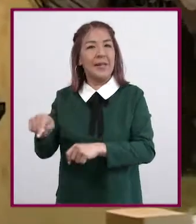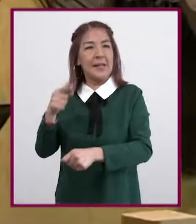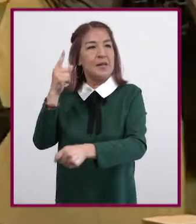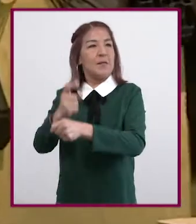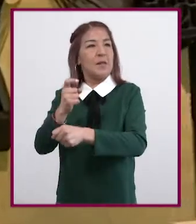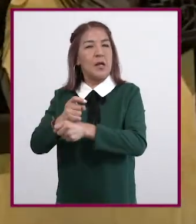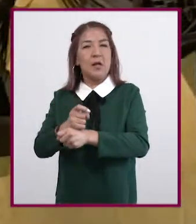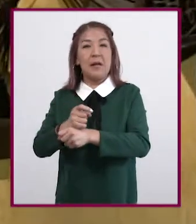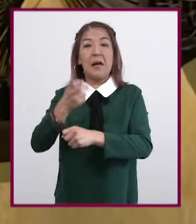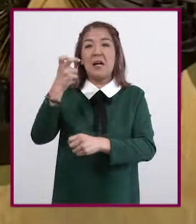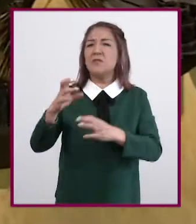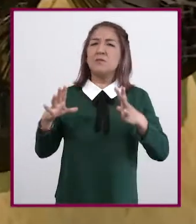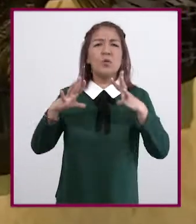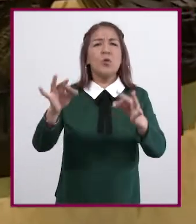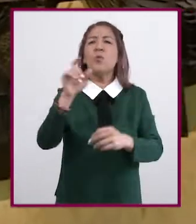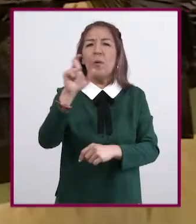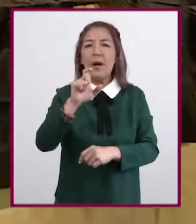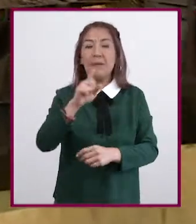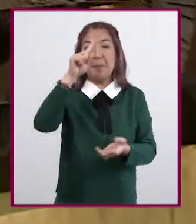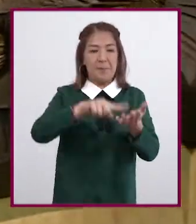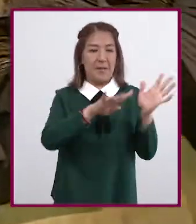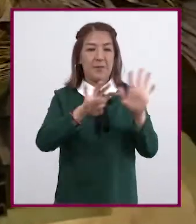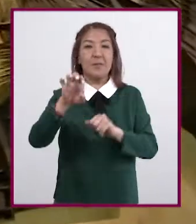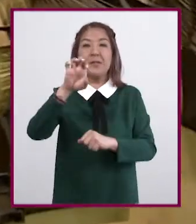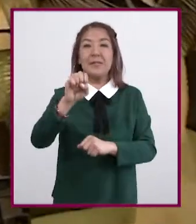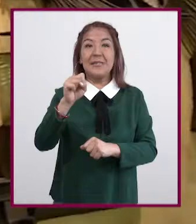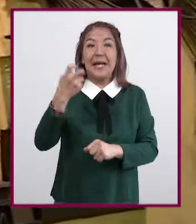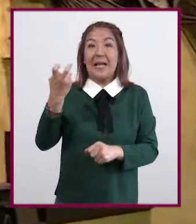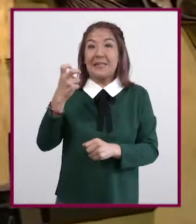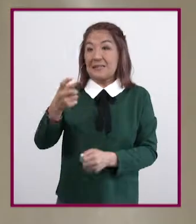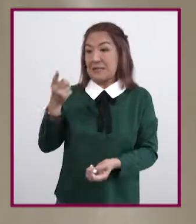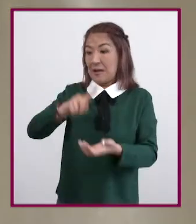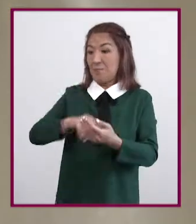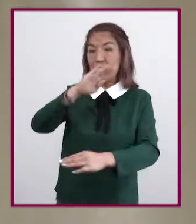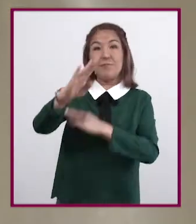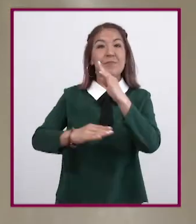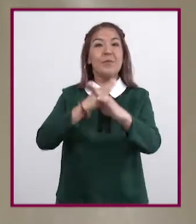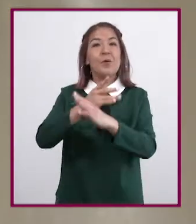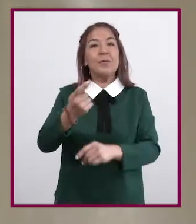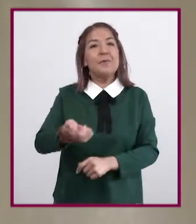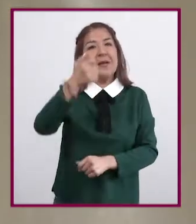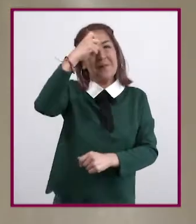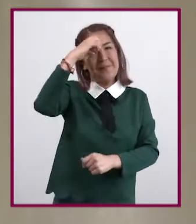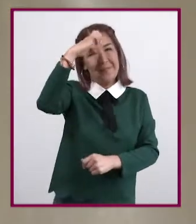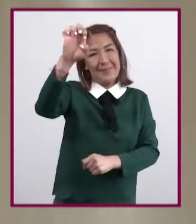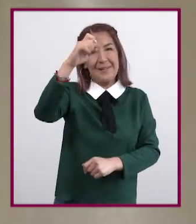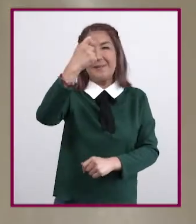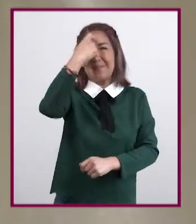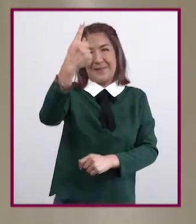aparece a partir de los años 60 en el mundo y lo que hace es usar